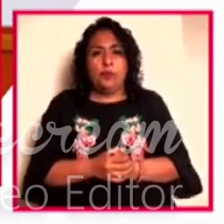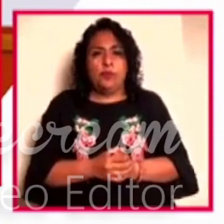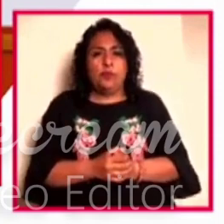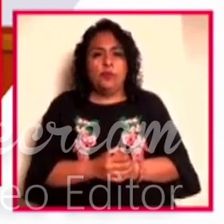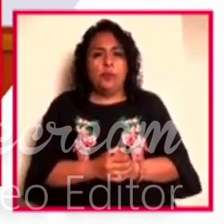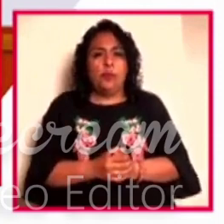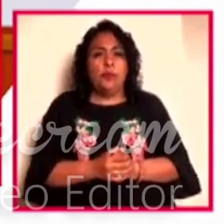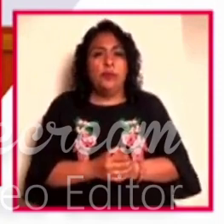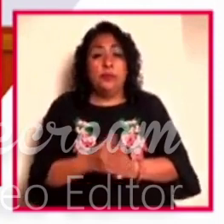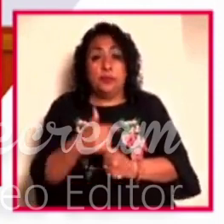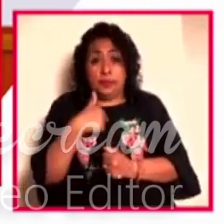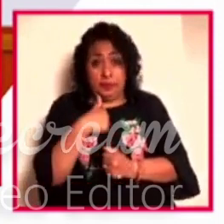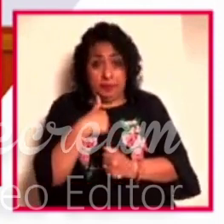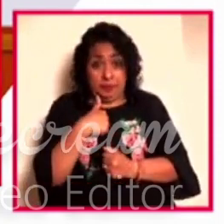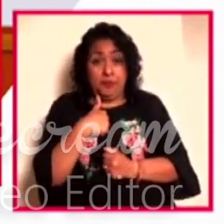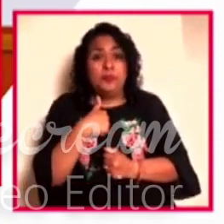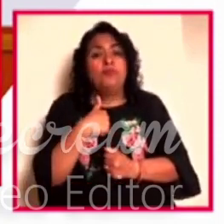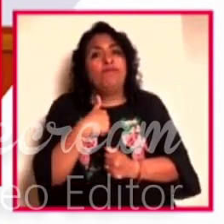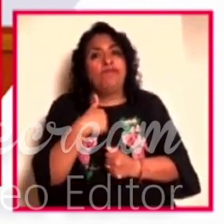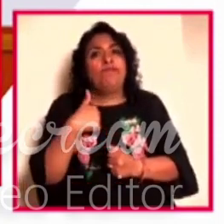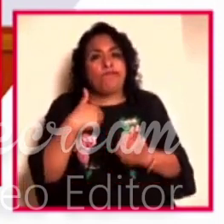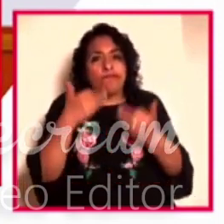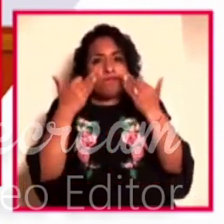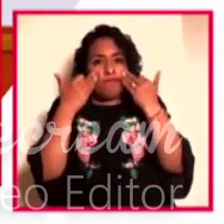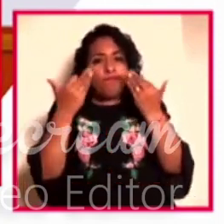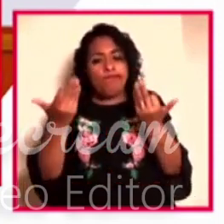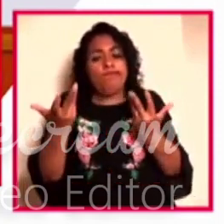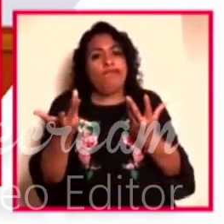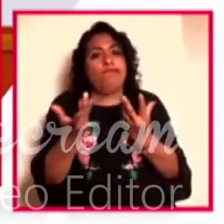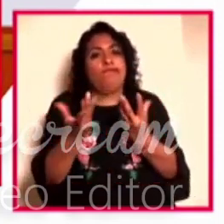A mí me tocó muy de cerca